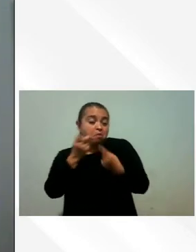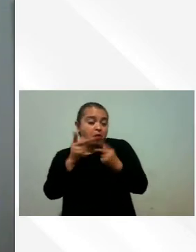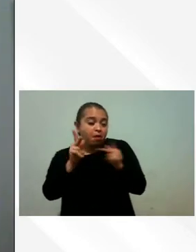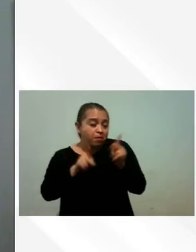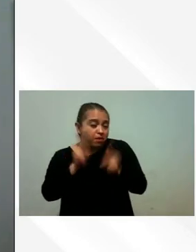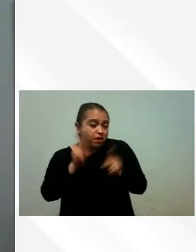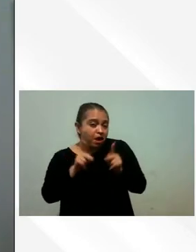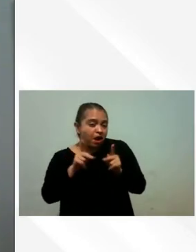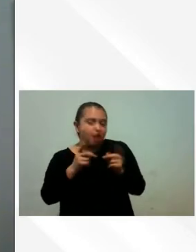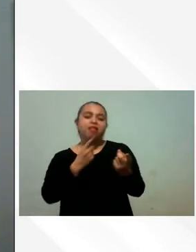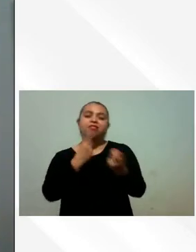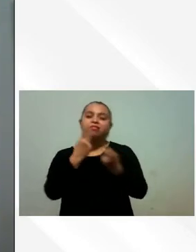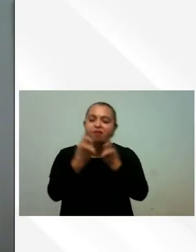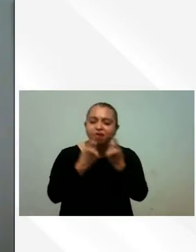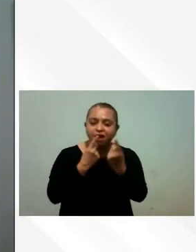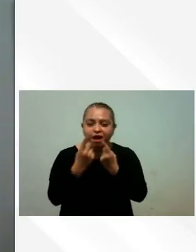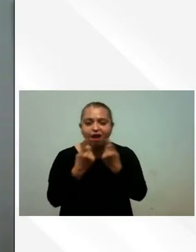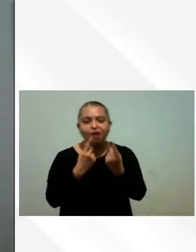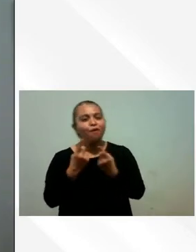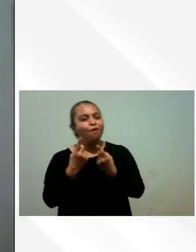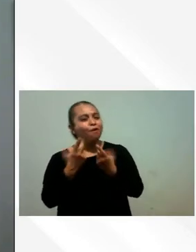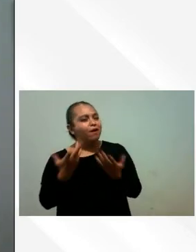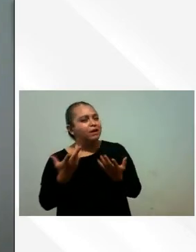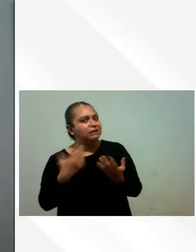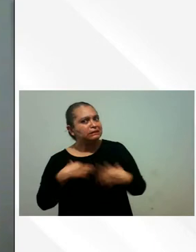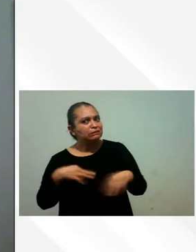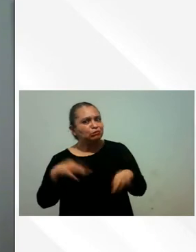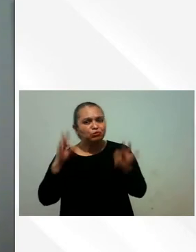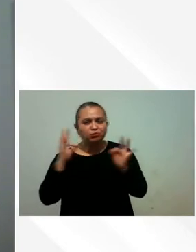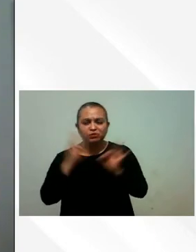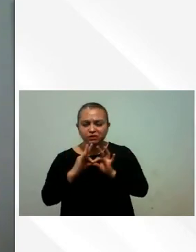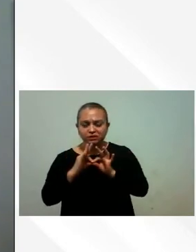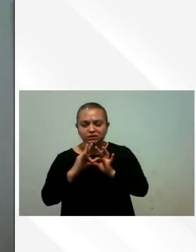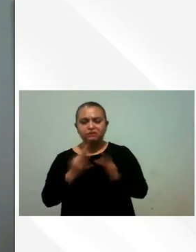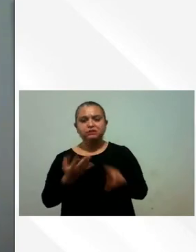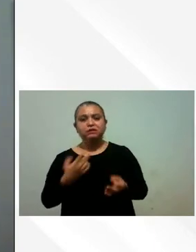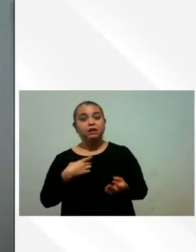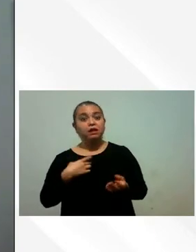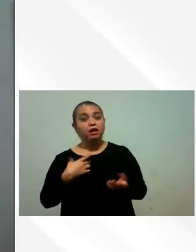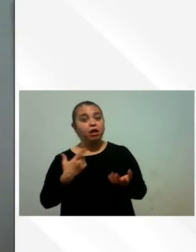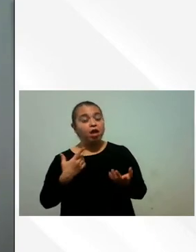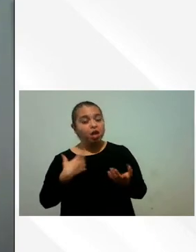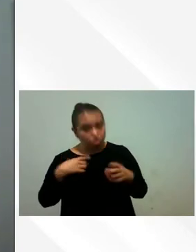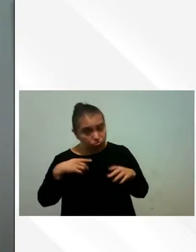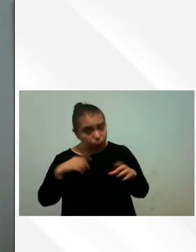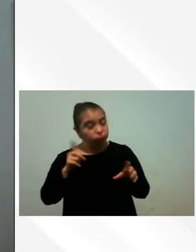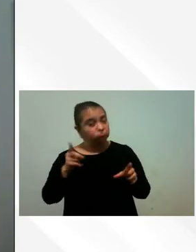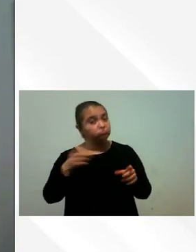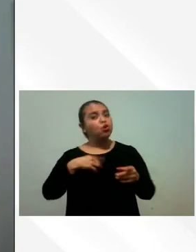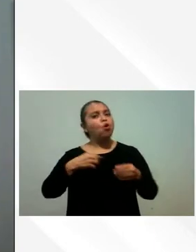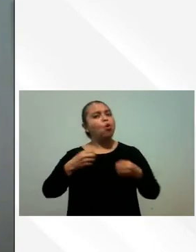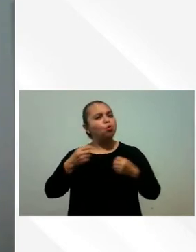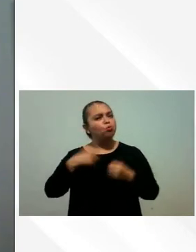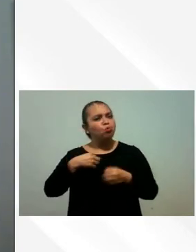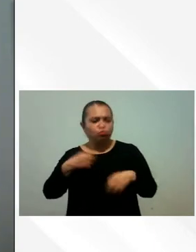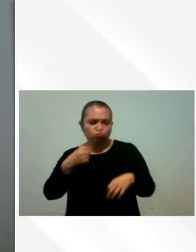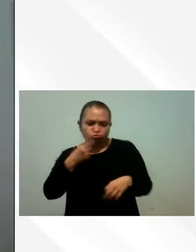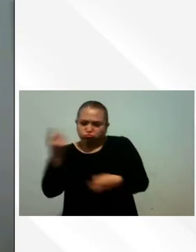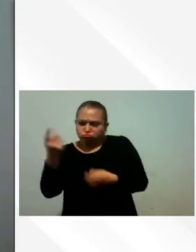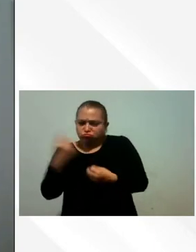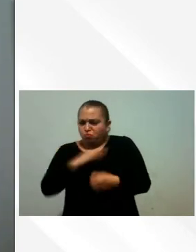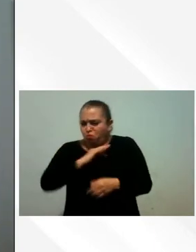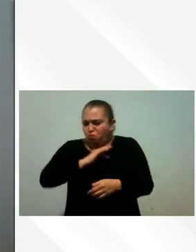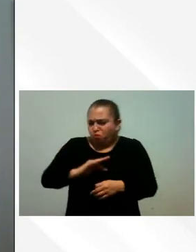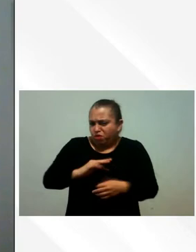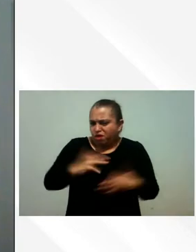creo que el diálogo es algo fundamental y que tengamos oportunidad de hablar de las emociones, abrir estos espacios.